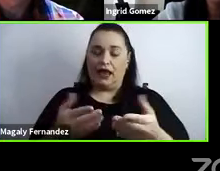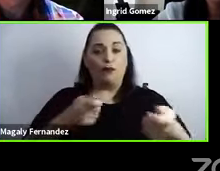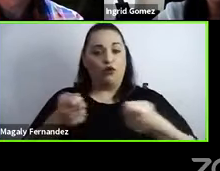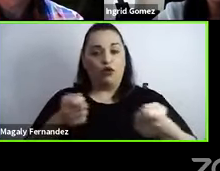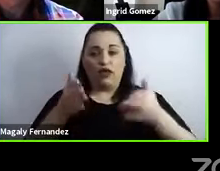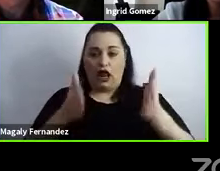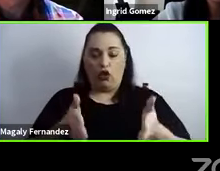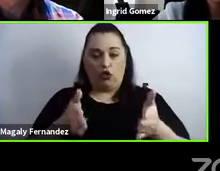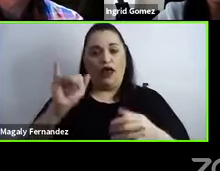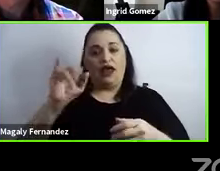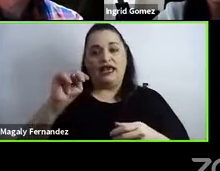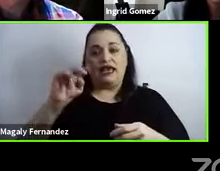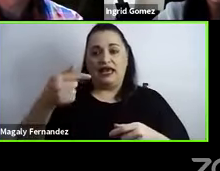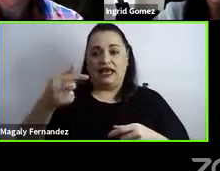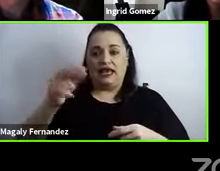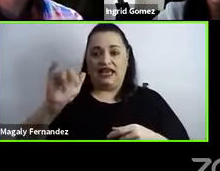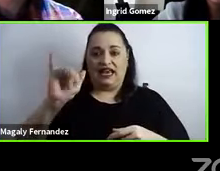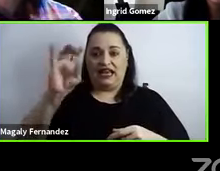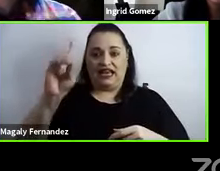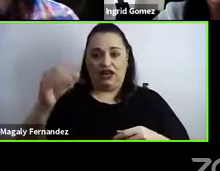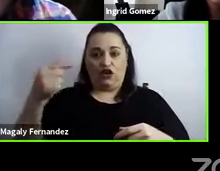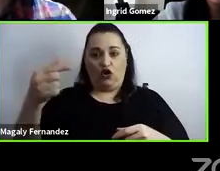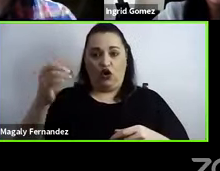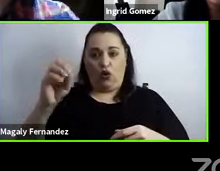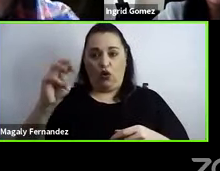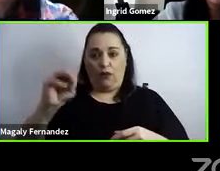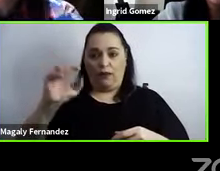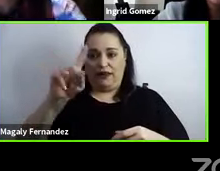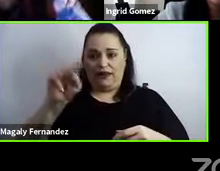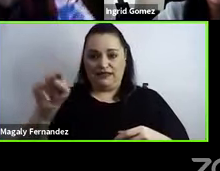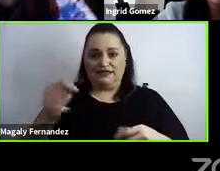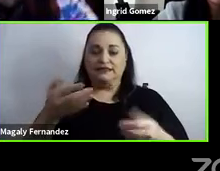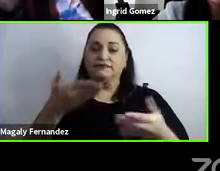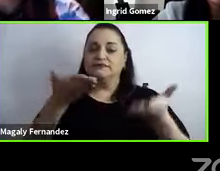doctora Ingrid Gómez. Les dejo con la doctora Gómez. Muchas gracias.